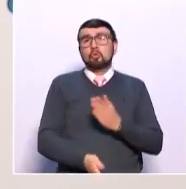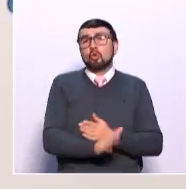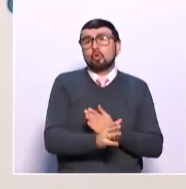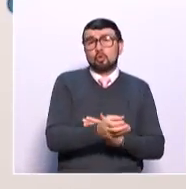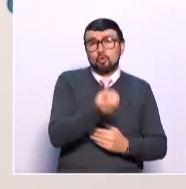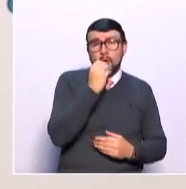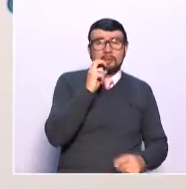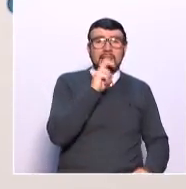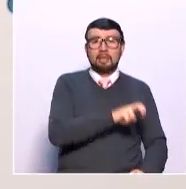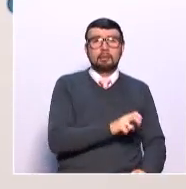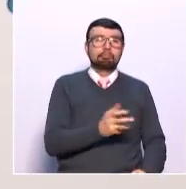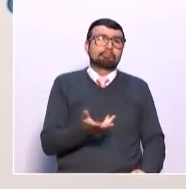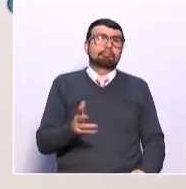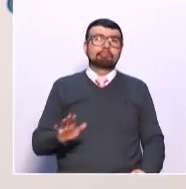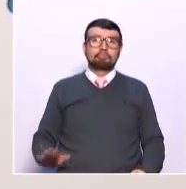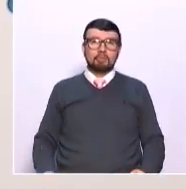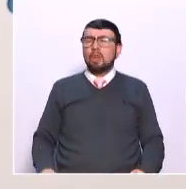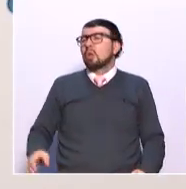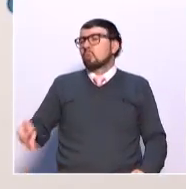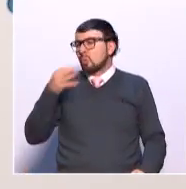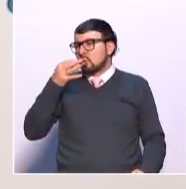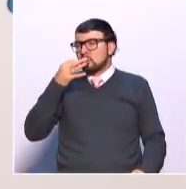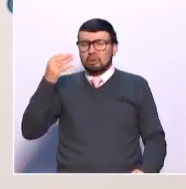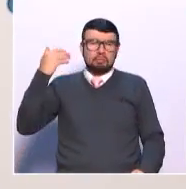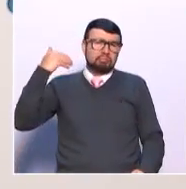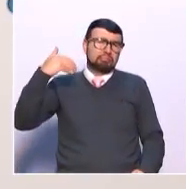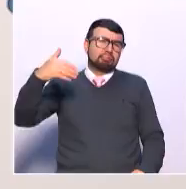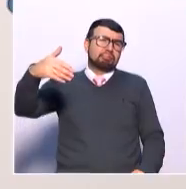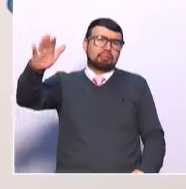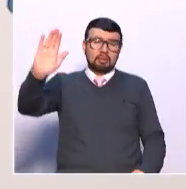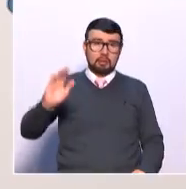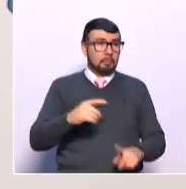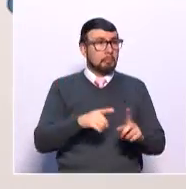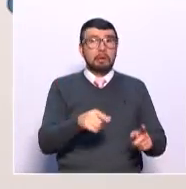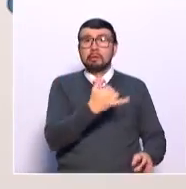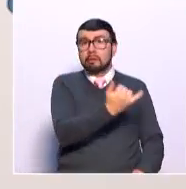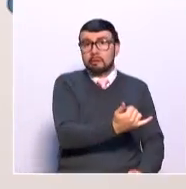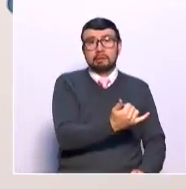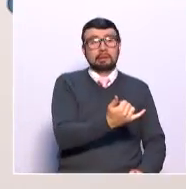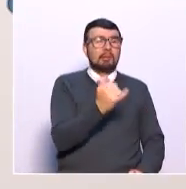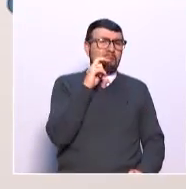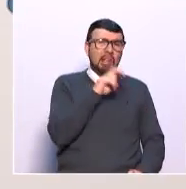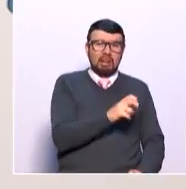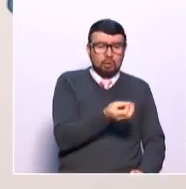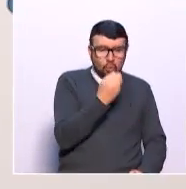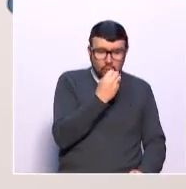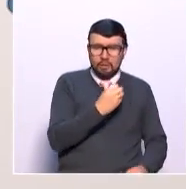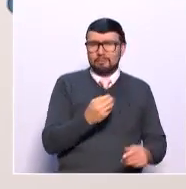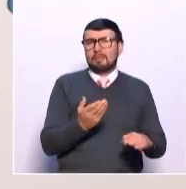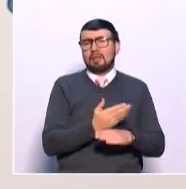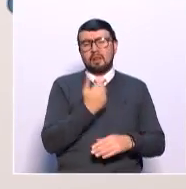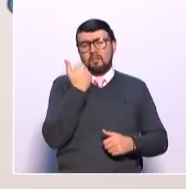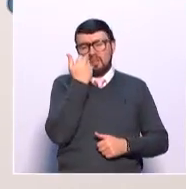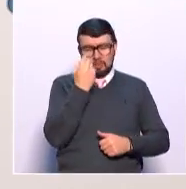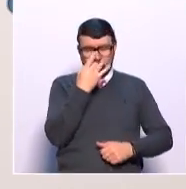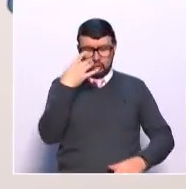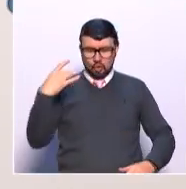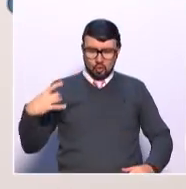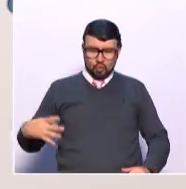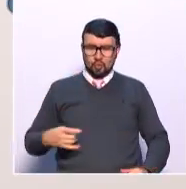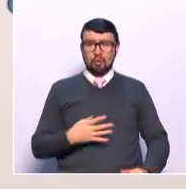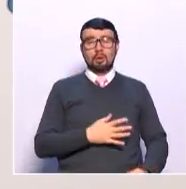como quien dice tome medicamentos y toda la vida como lo que quiera entonces el paciente cuando se come ese paso de carne